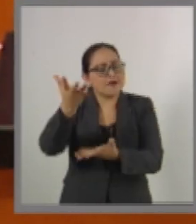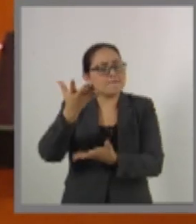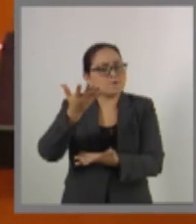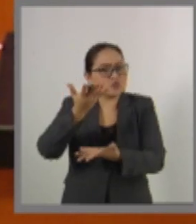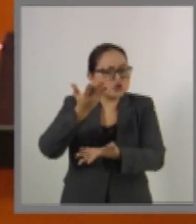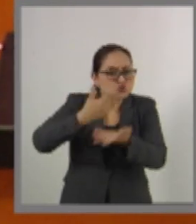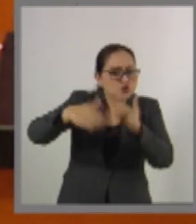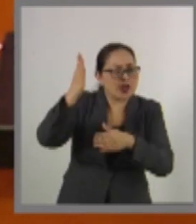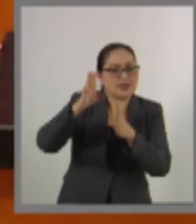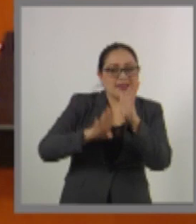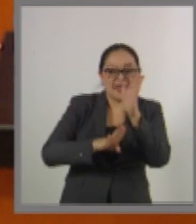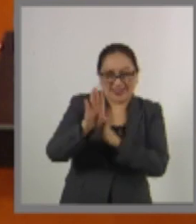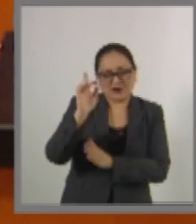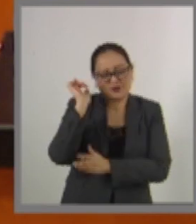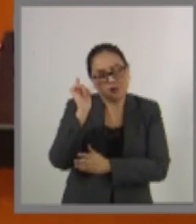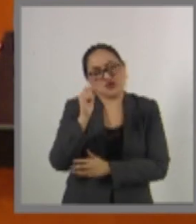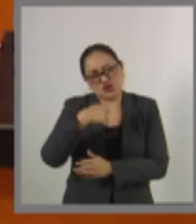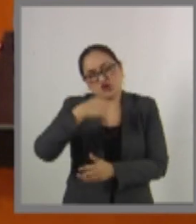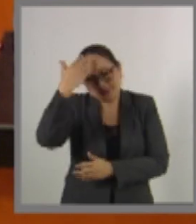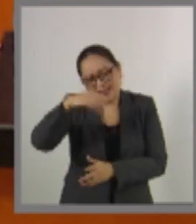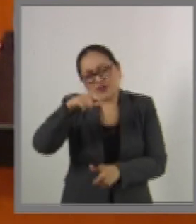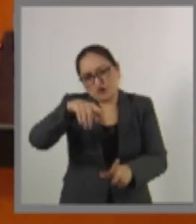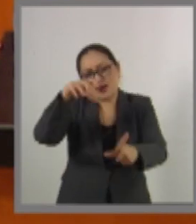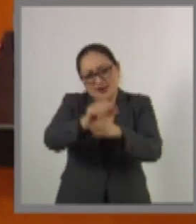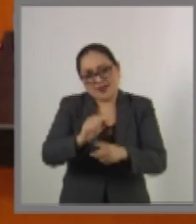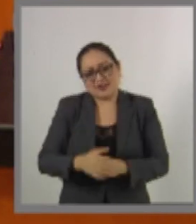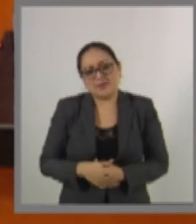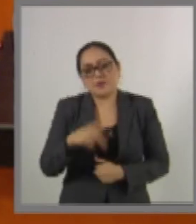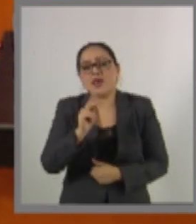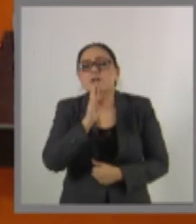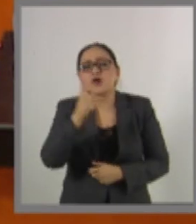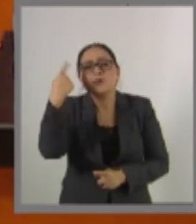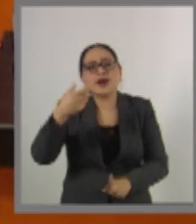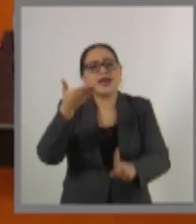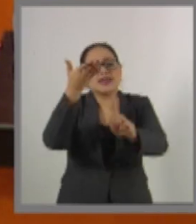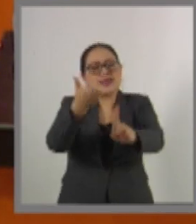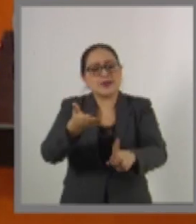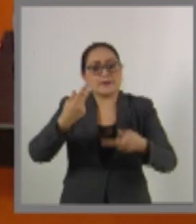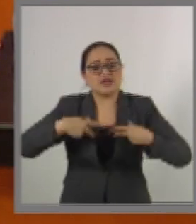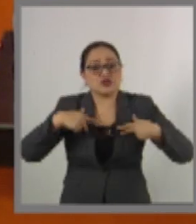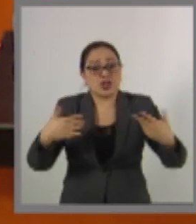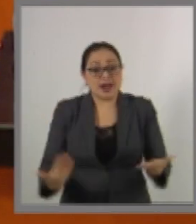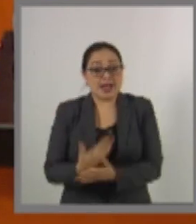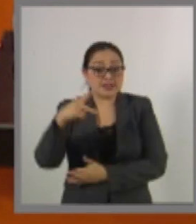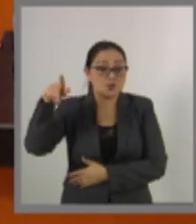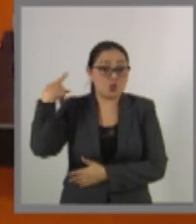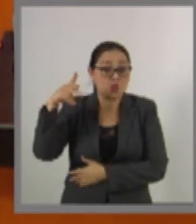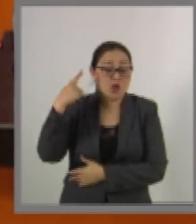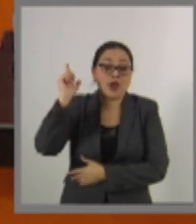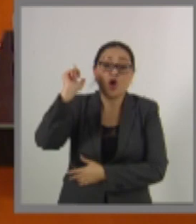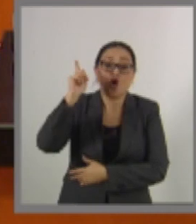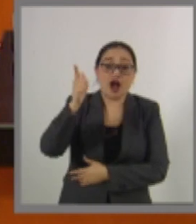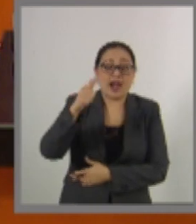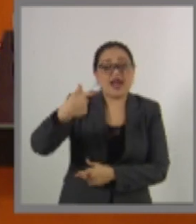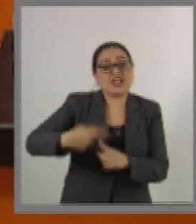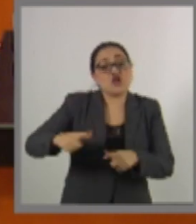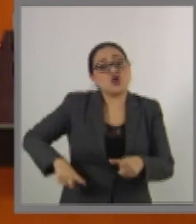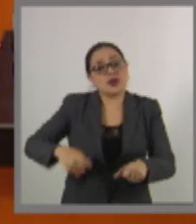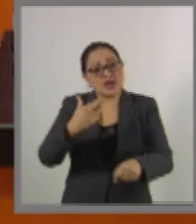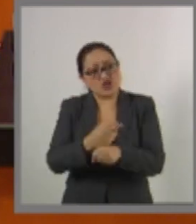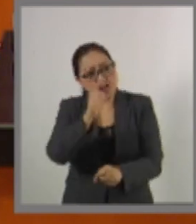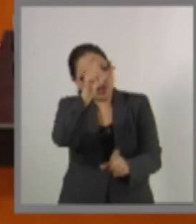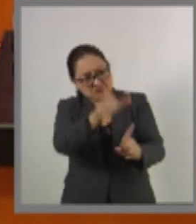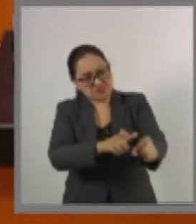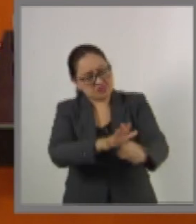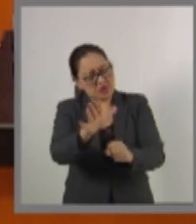que seguramente tendrás. Pero lo mejor que puedo desear es que los poblanos sean gobernados por un hombre de tu